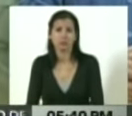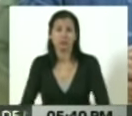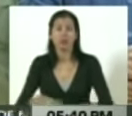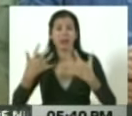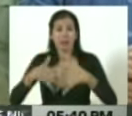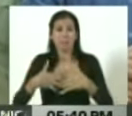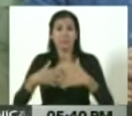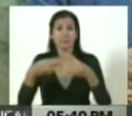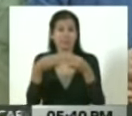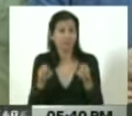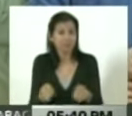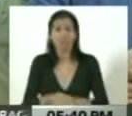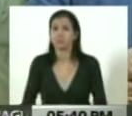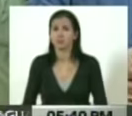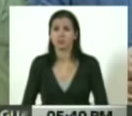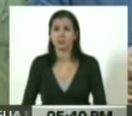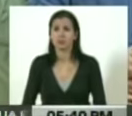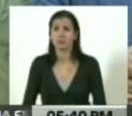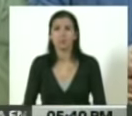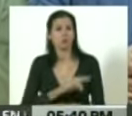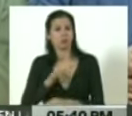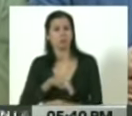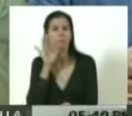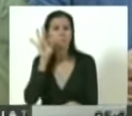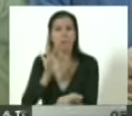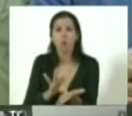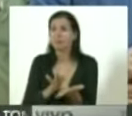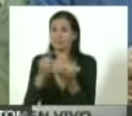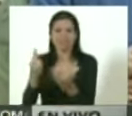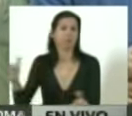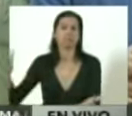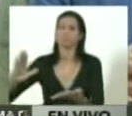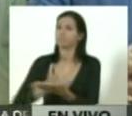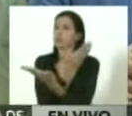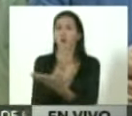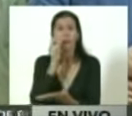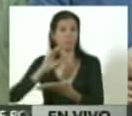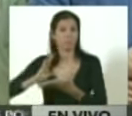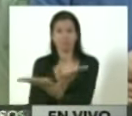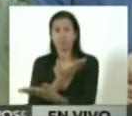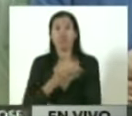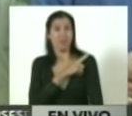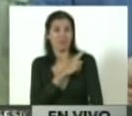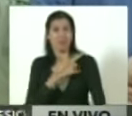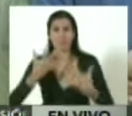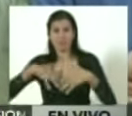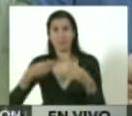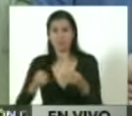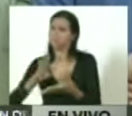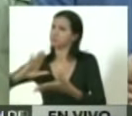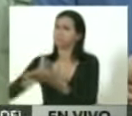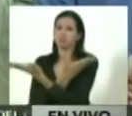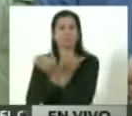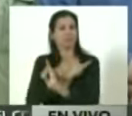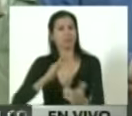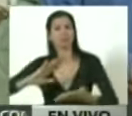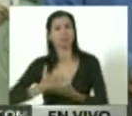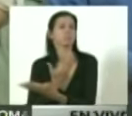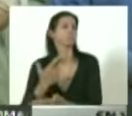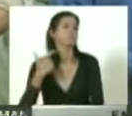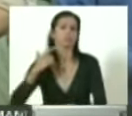y hemos removido de manera inmediata, ha sido removido, y así lo informo al país, ha sido destituido de su